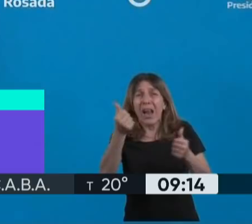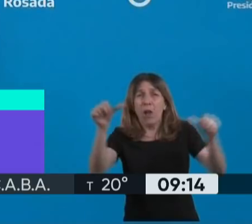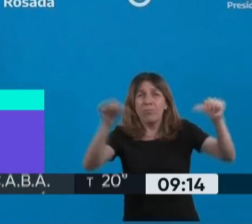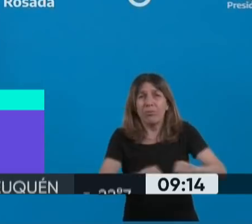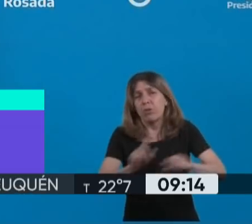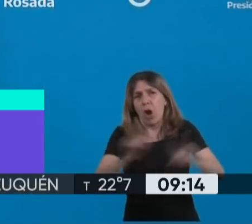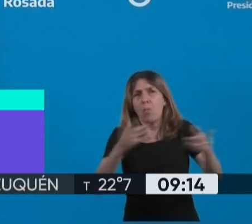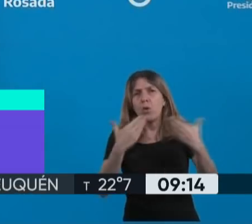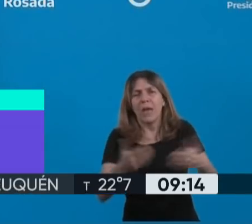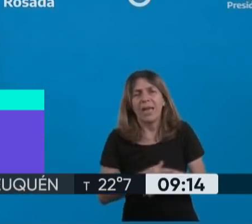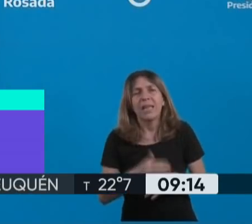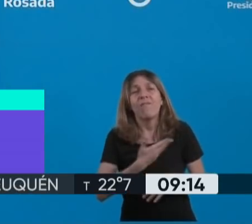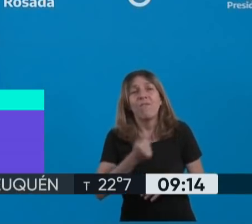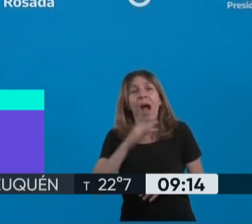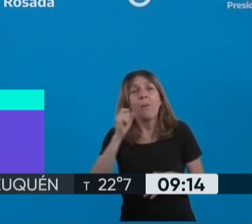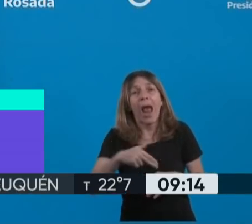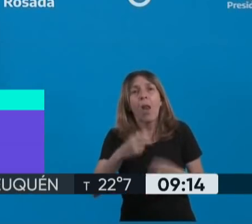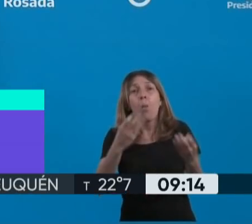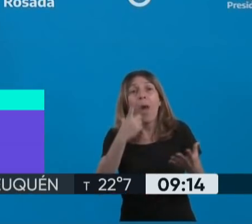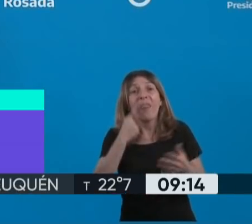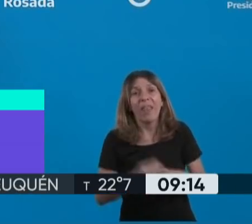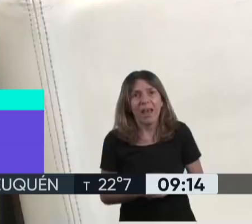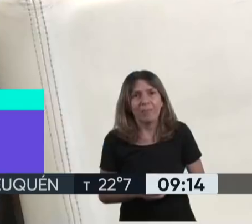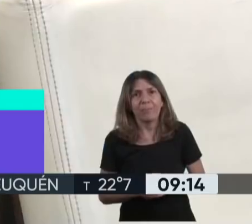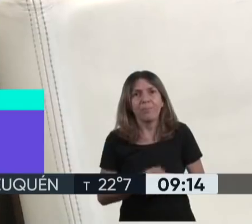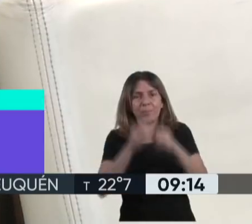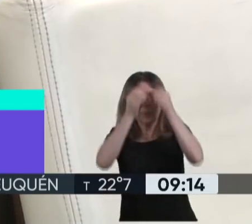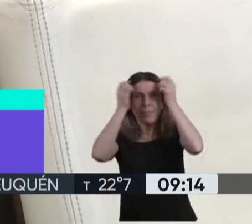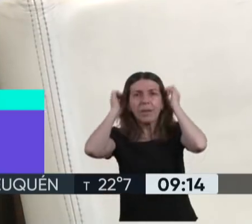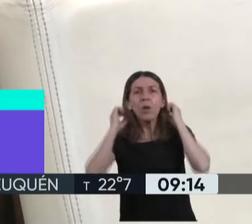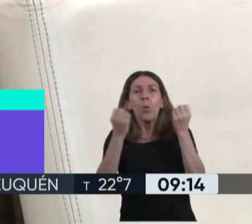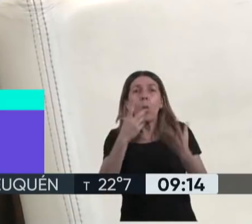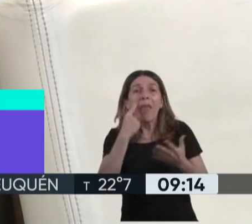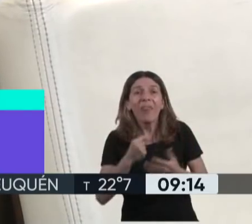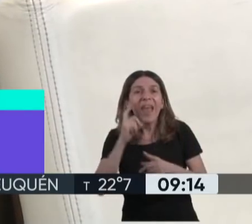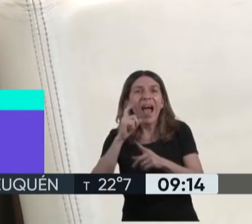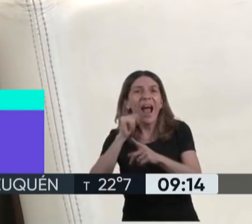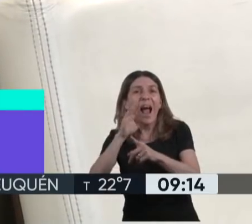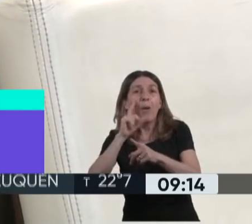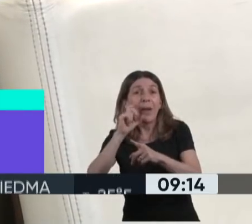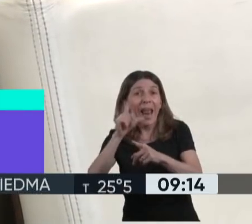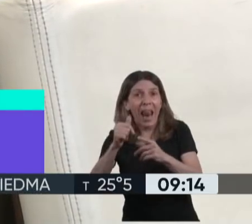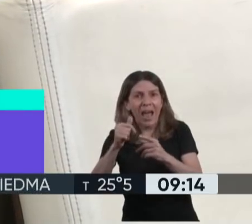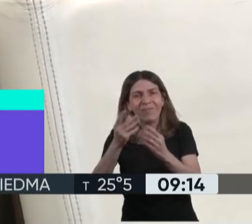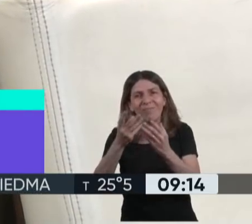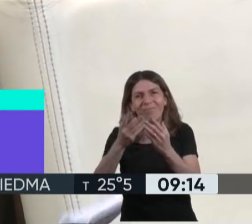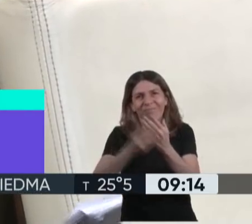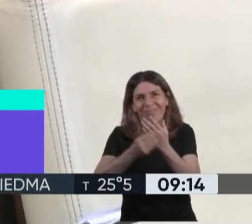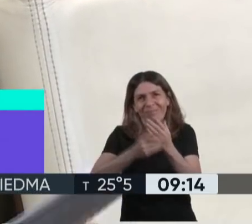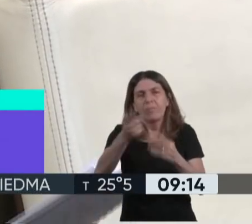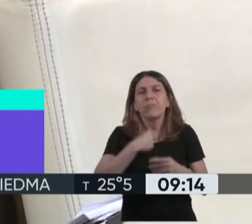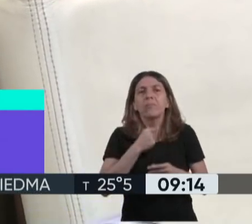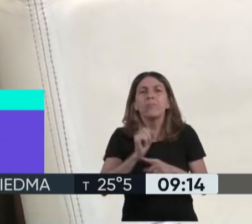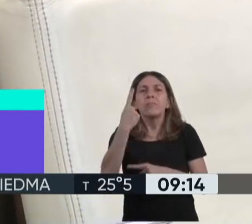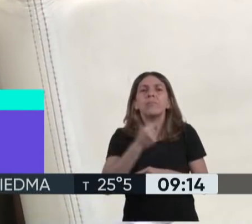Fabián, ¿cómo estás? Buen día. ¿Qué tal? Buenos días, Gabriela. Bueno, en primer lugar, retomar un poco lo